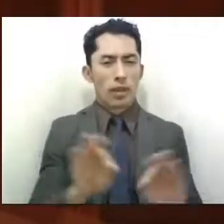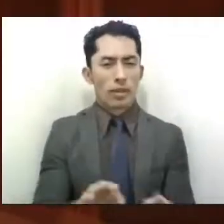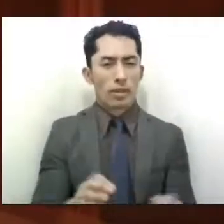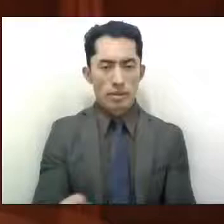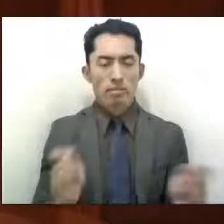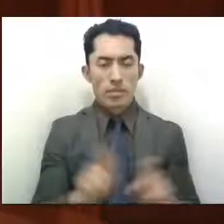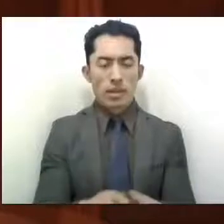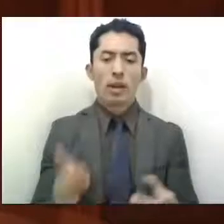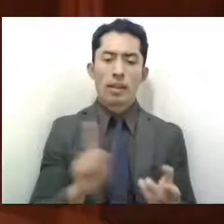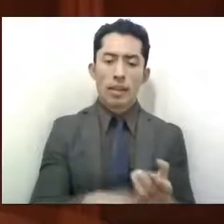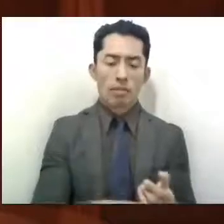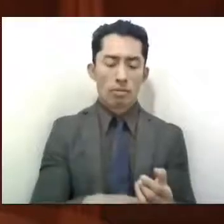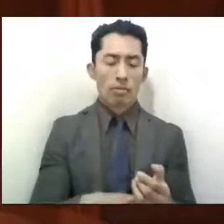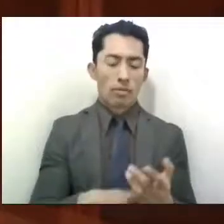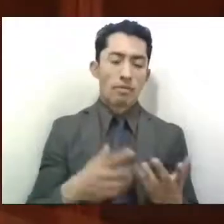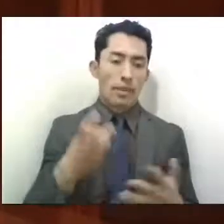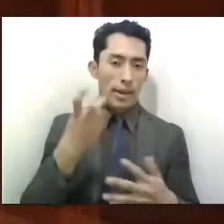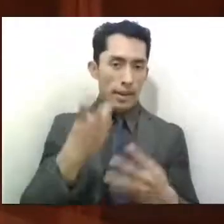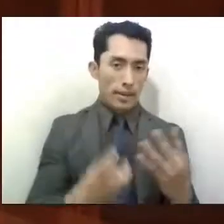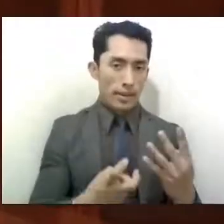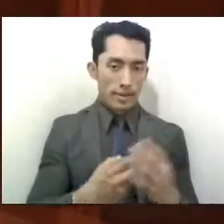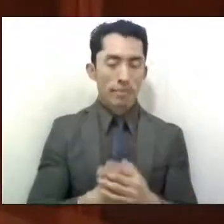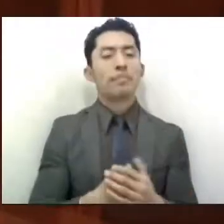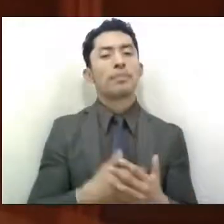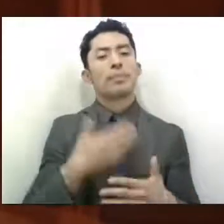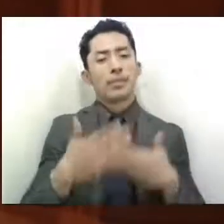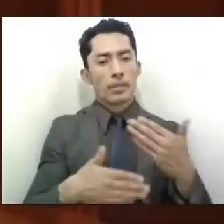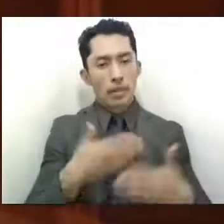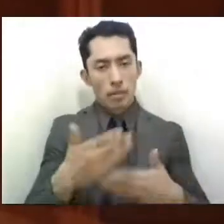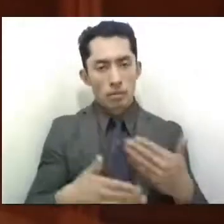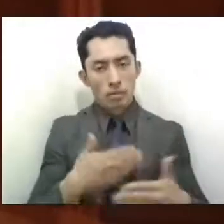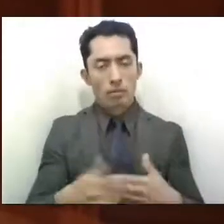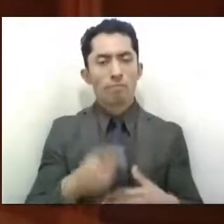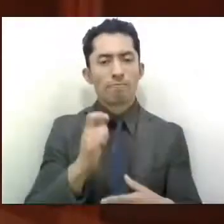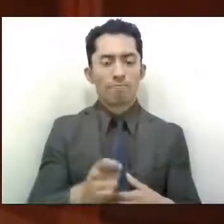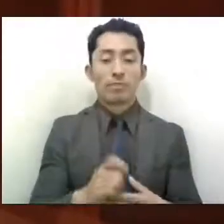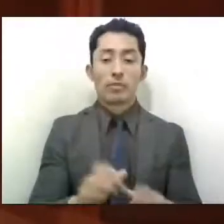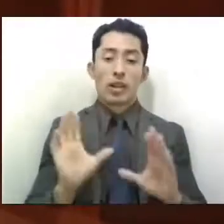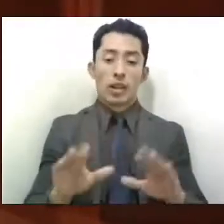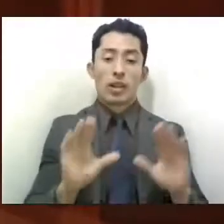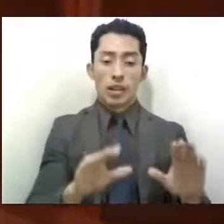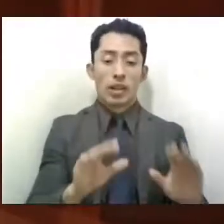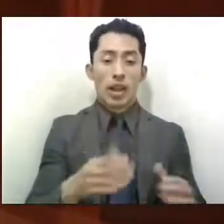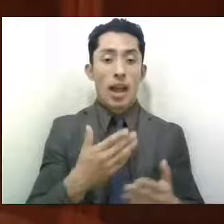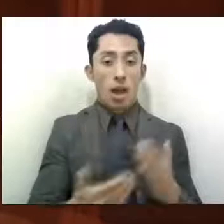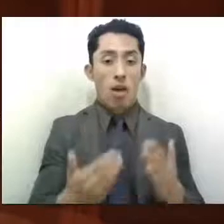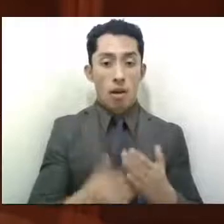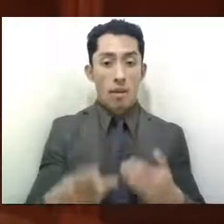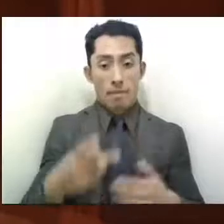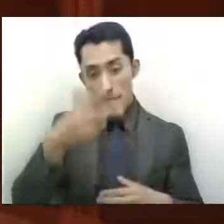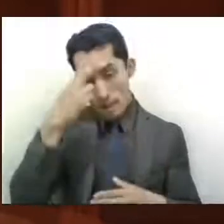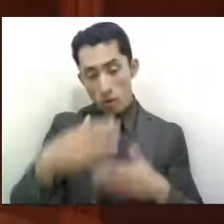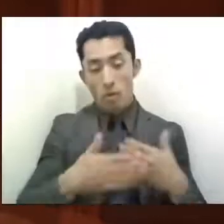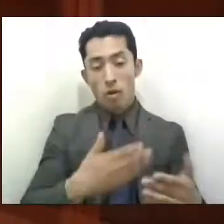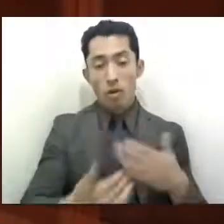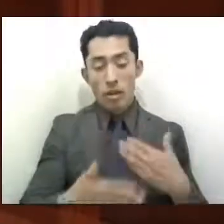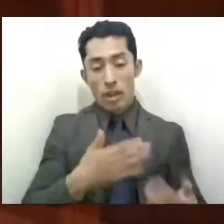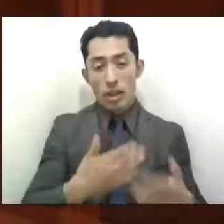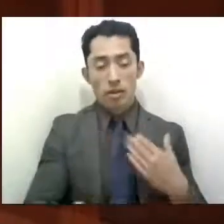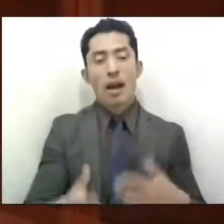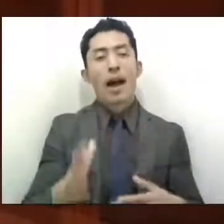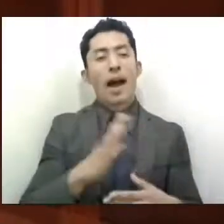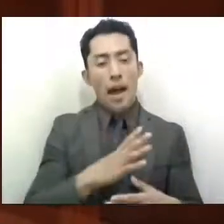estas. Posteriormente, la educación en el México actual ha sido objeto de una serie de reformas y